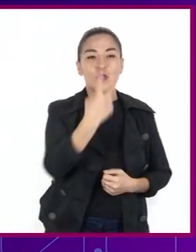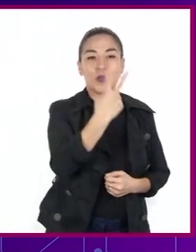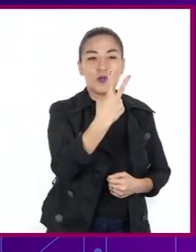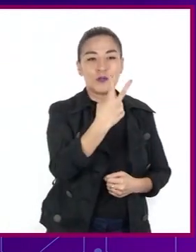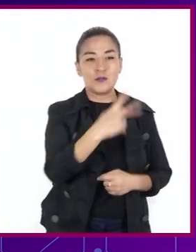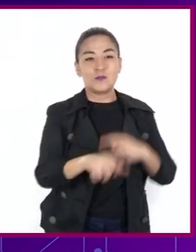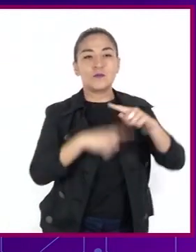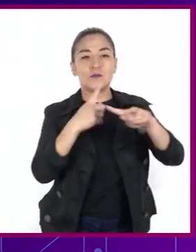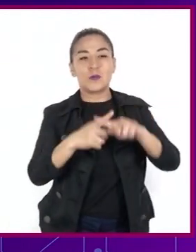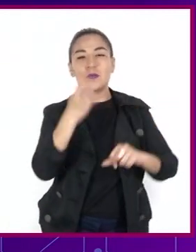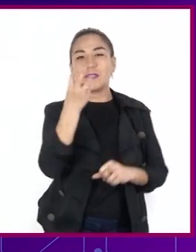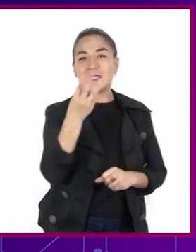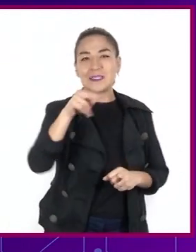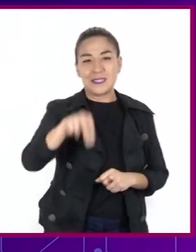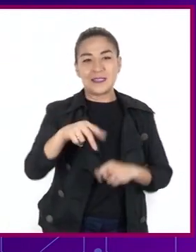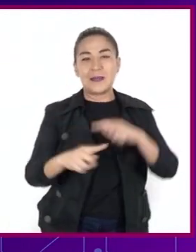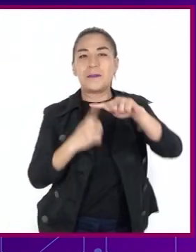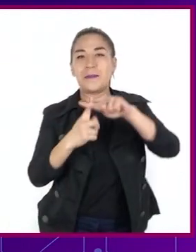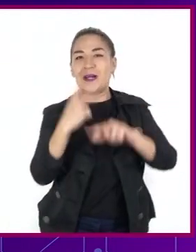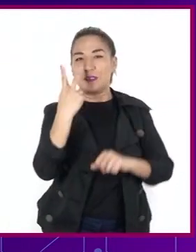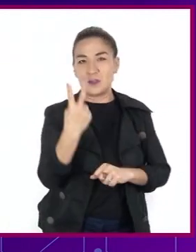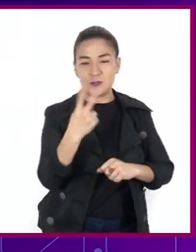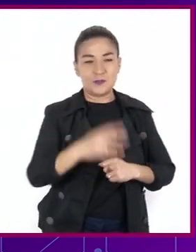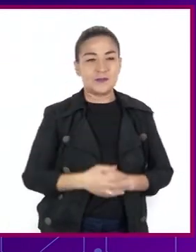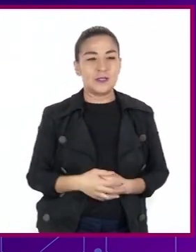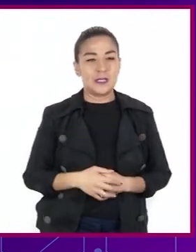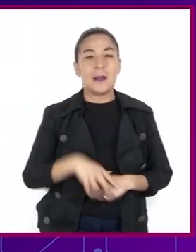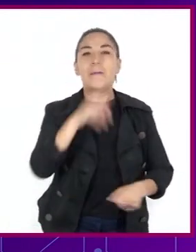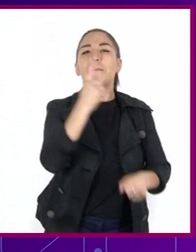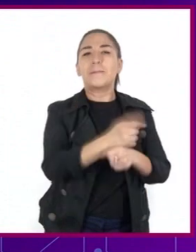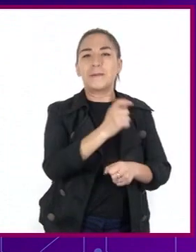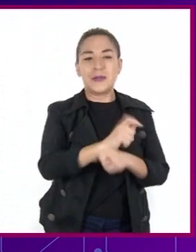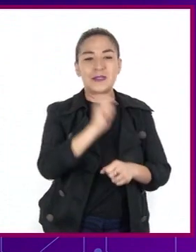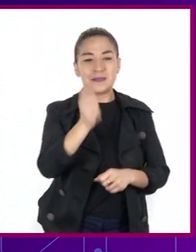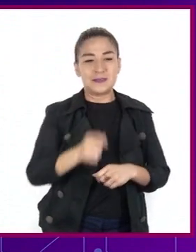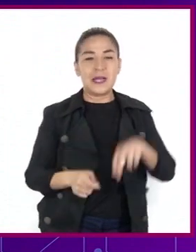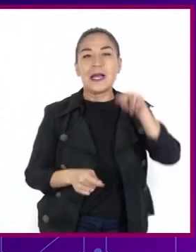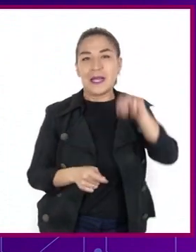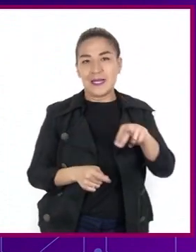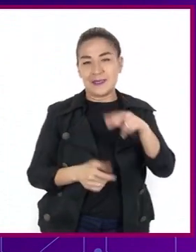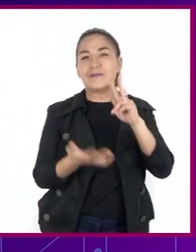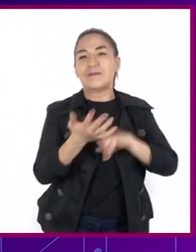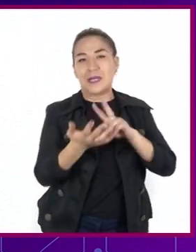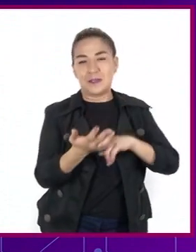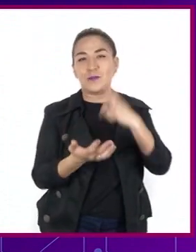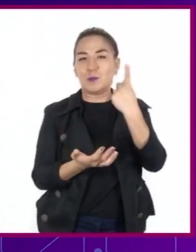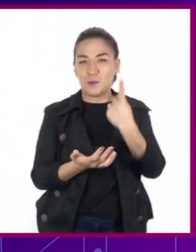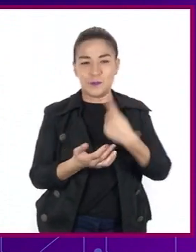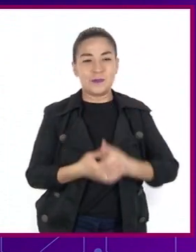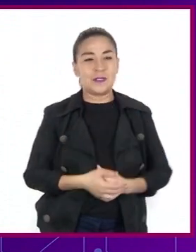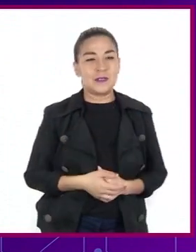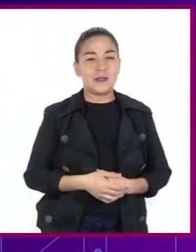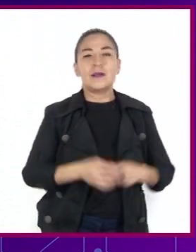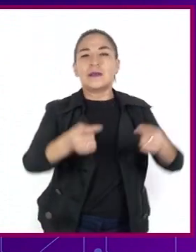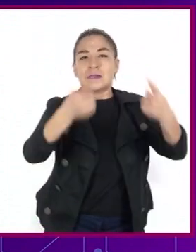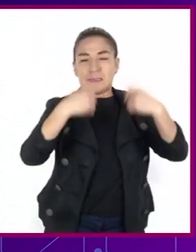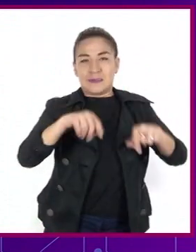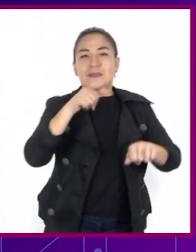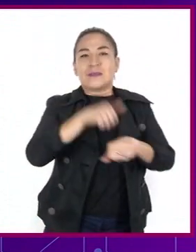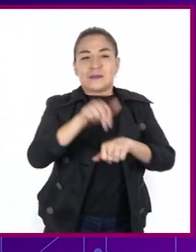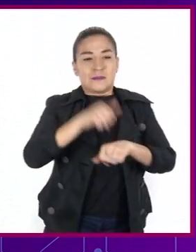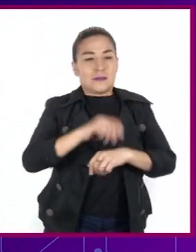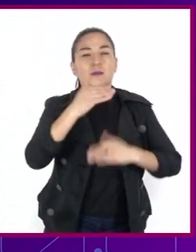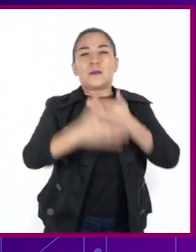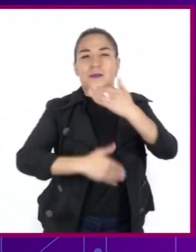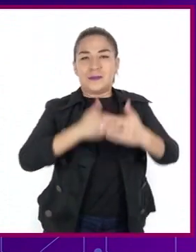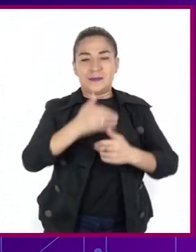suma de 3n más 2. Sabemos que para el primer término, n vale 1. Sustituimos y resolvemos las operaciones